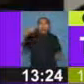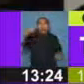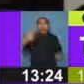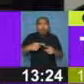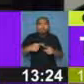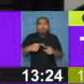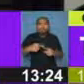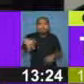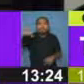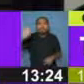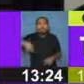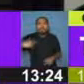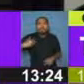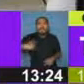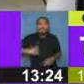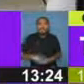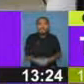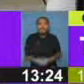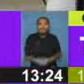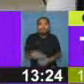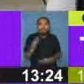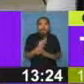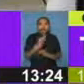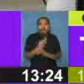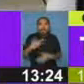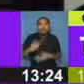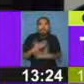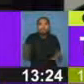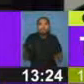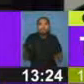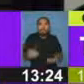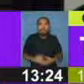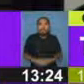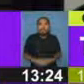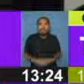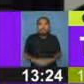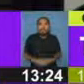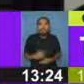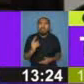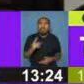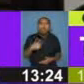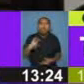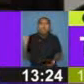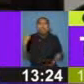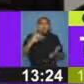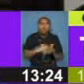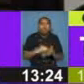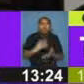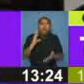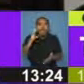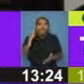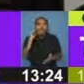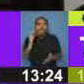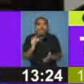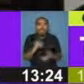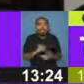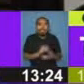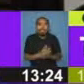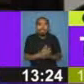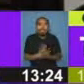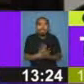mayor calidad educativa en la escuela pública por eso Hemos puesto inglés por